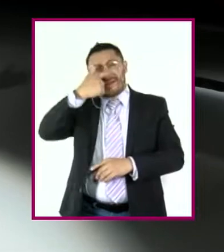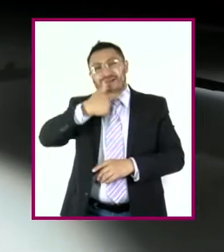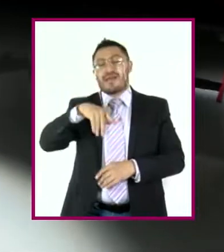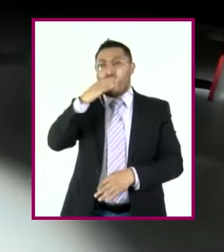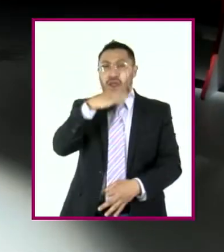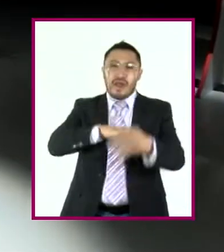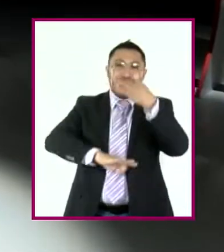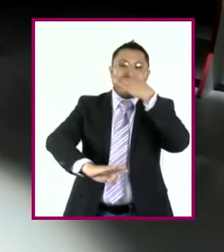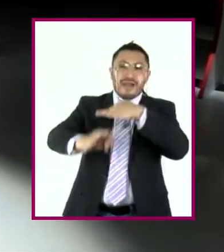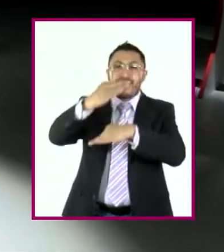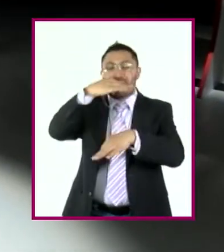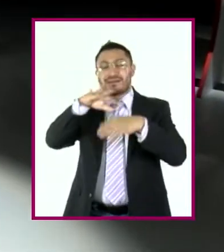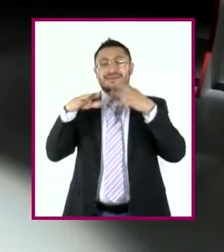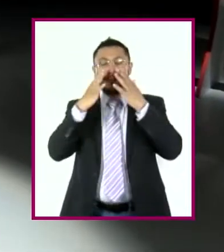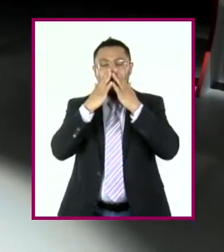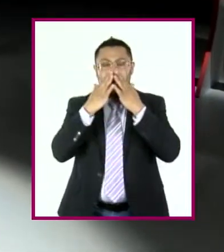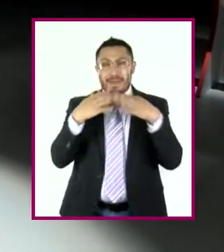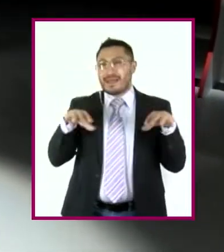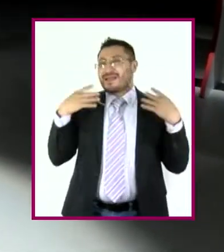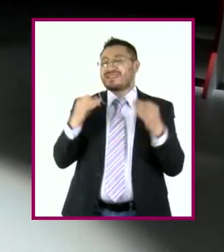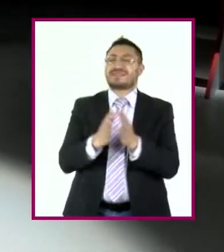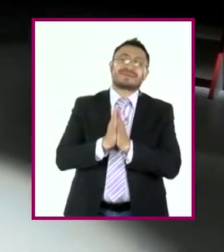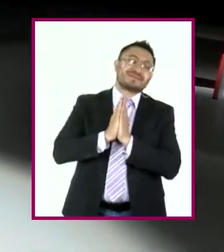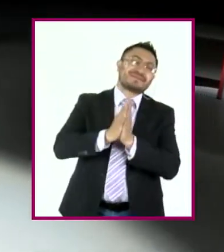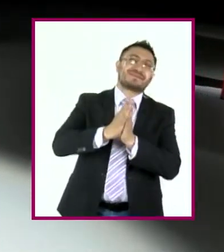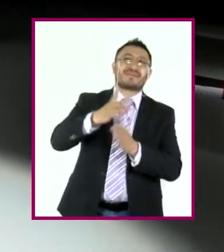¡Ay, por Dionisio!